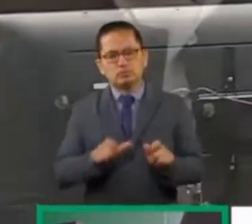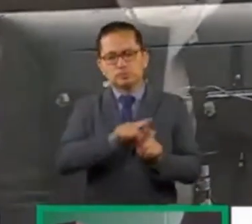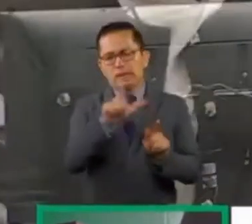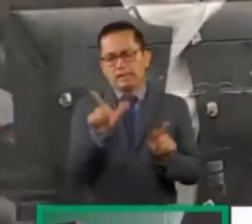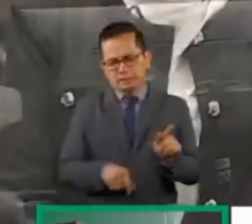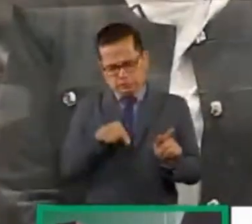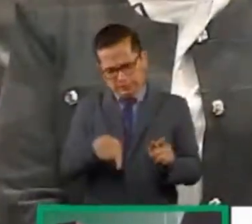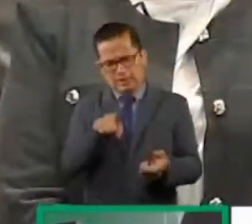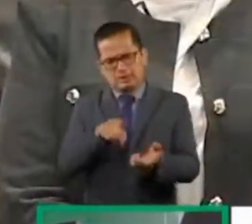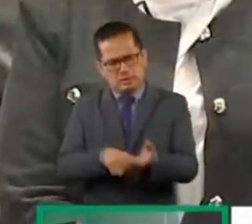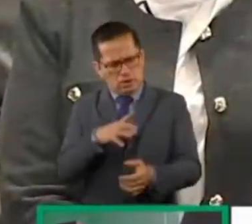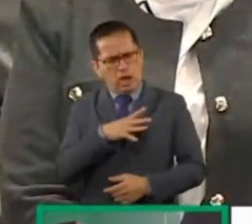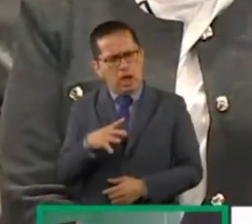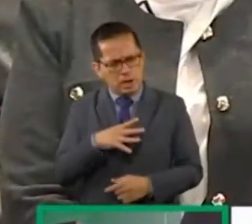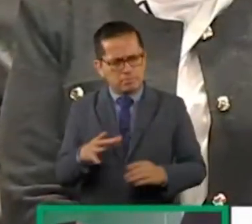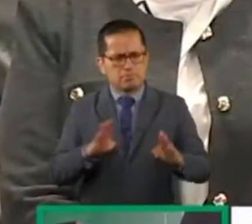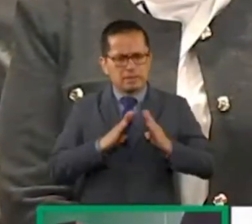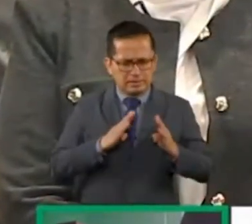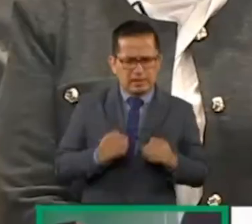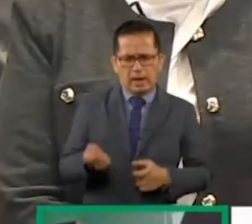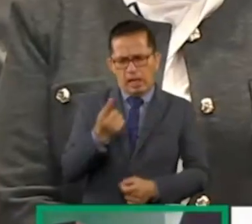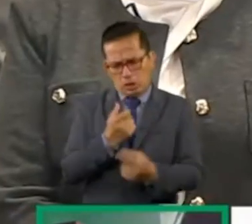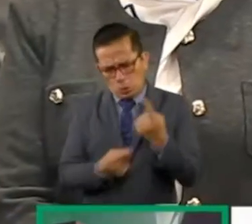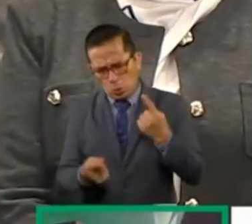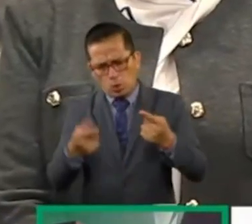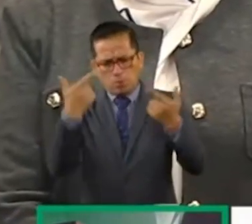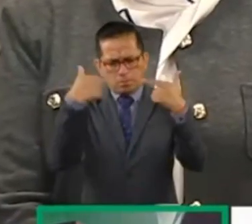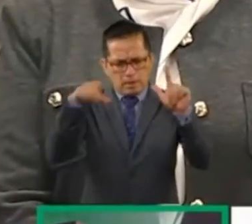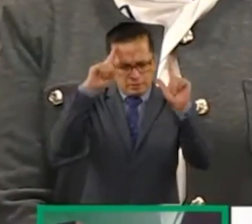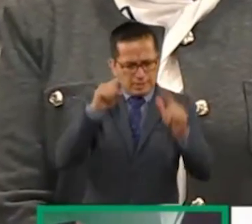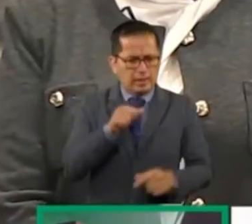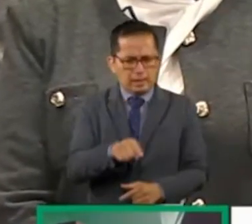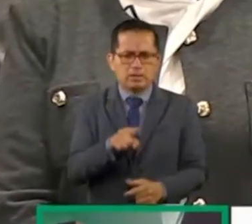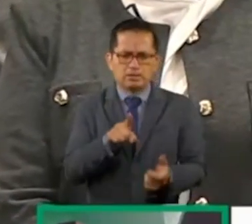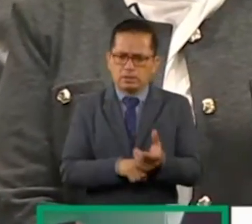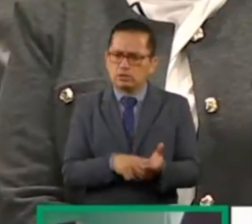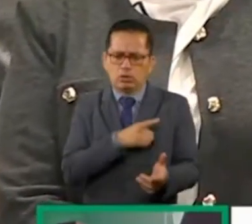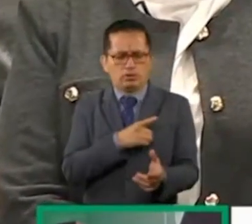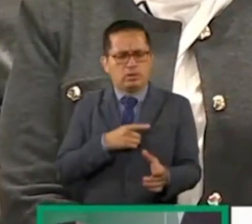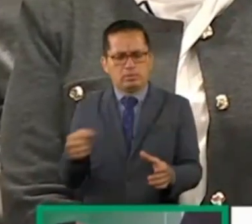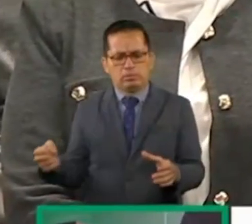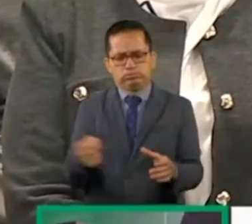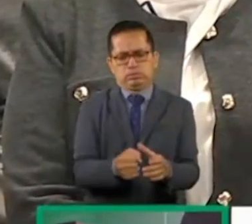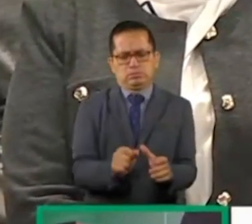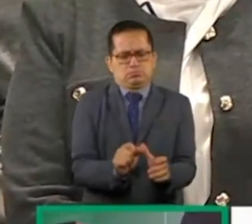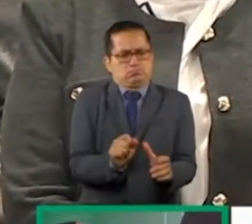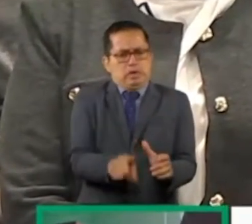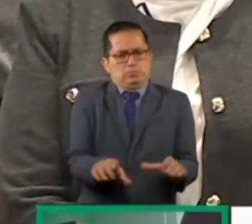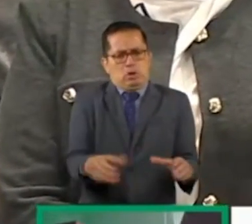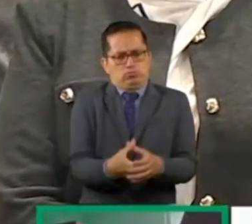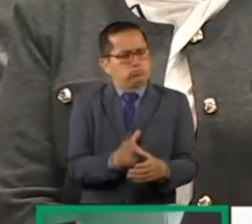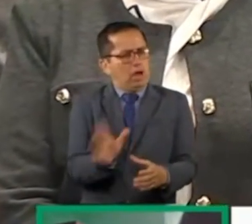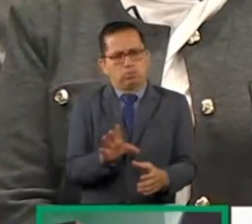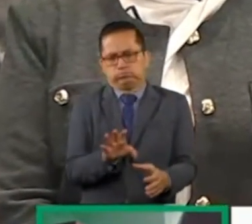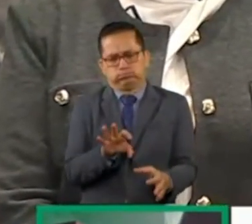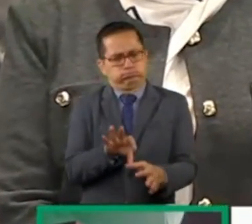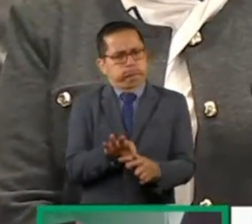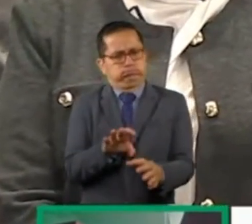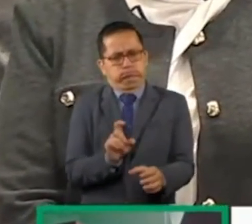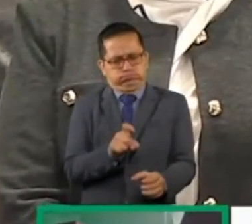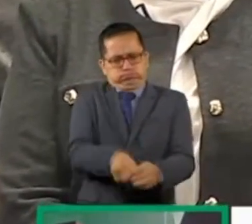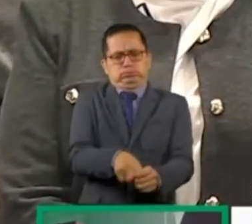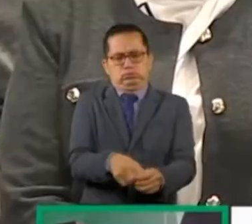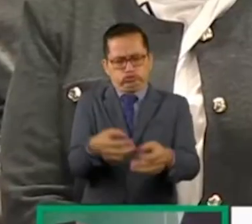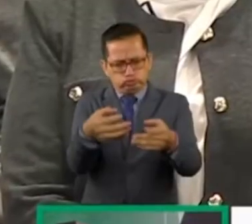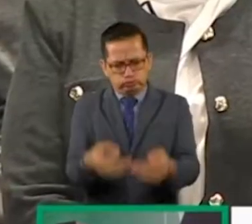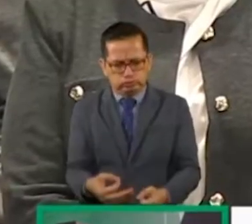su fortalecimiento institucional será incorporado formalmente a esta corporación. A